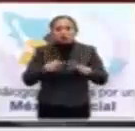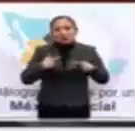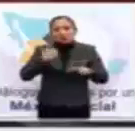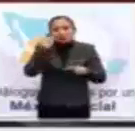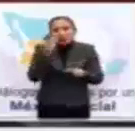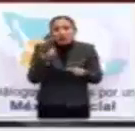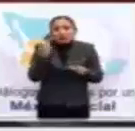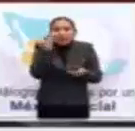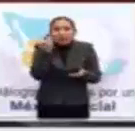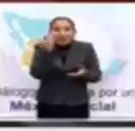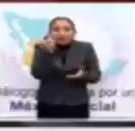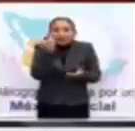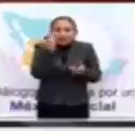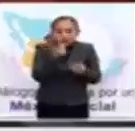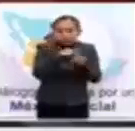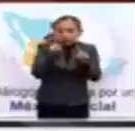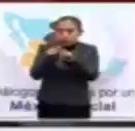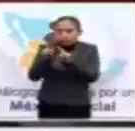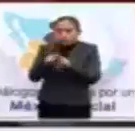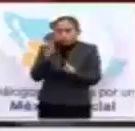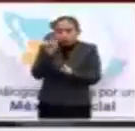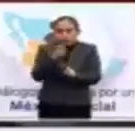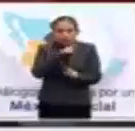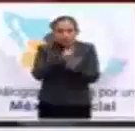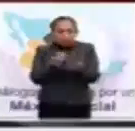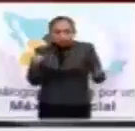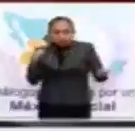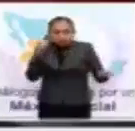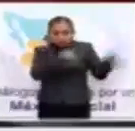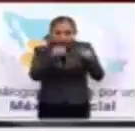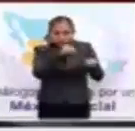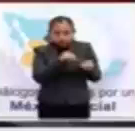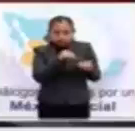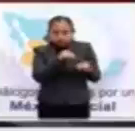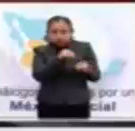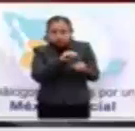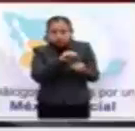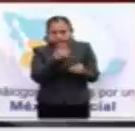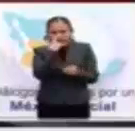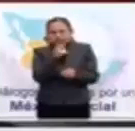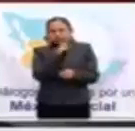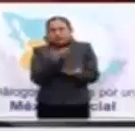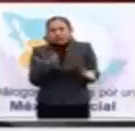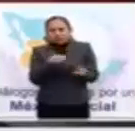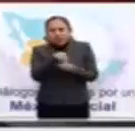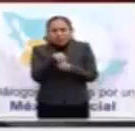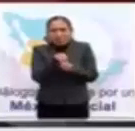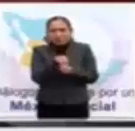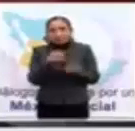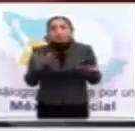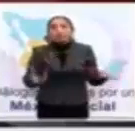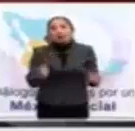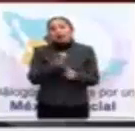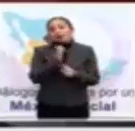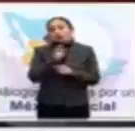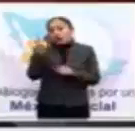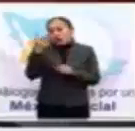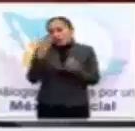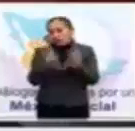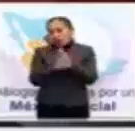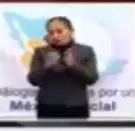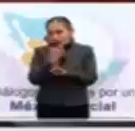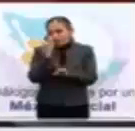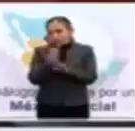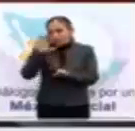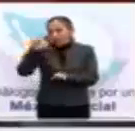gente que quiere cosas posiblemente diferentes, esa reforma puede estar un poquito rara. Por ejemplo, algo que está pasando ahorita